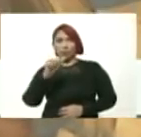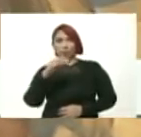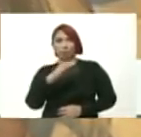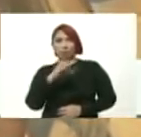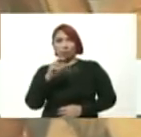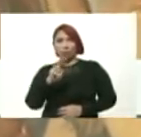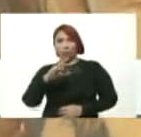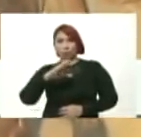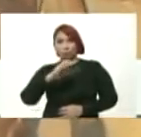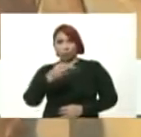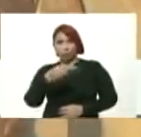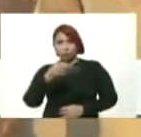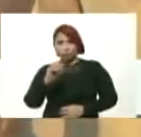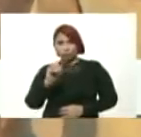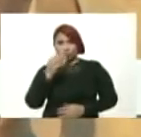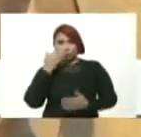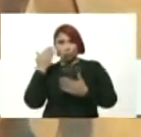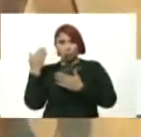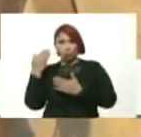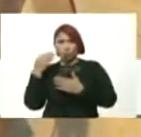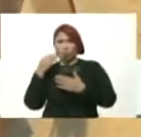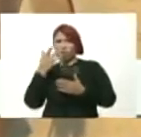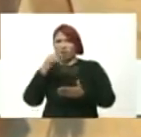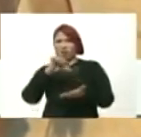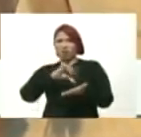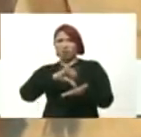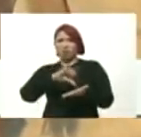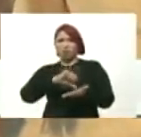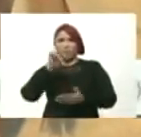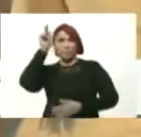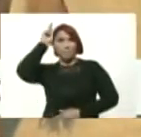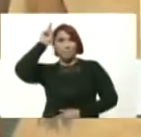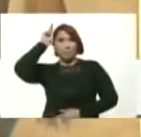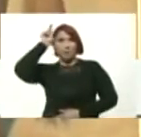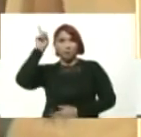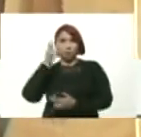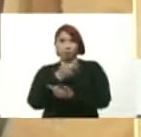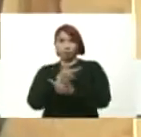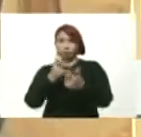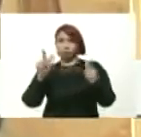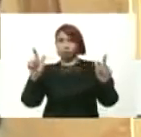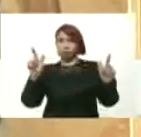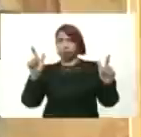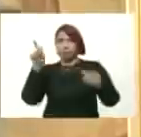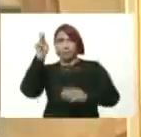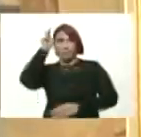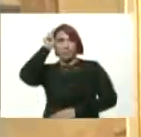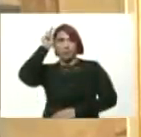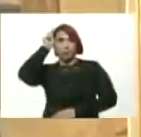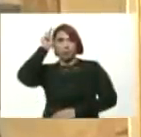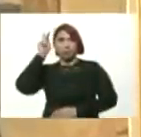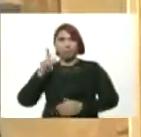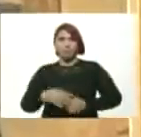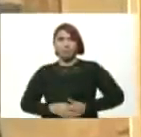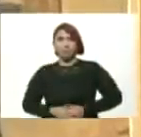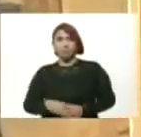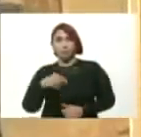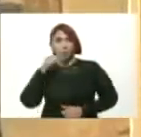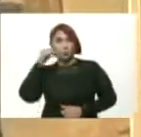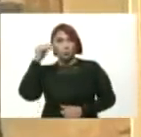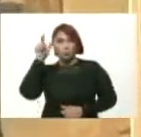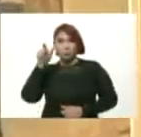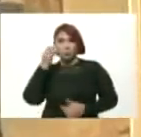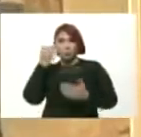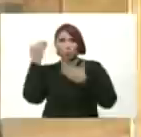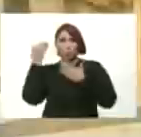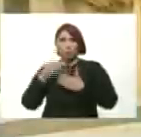quinua en perú el libertador libertador del perú antonio josé de sucre